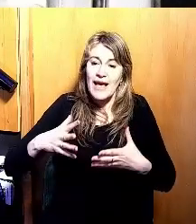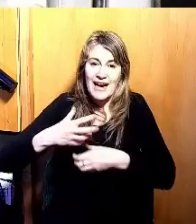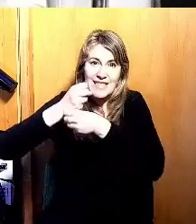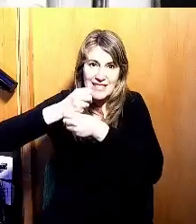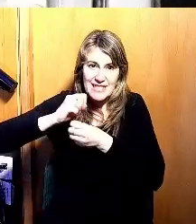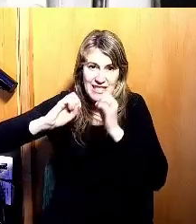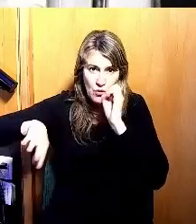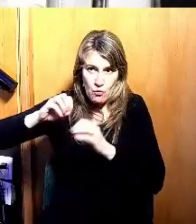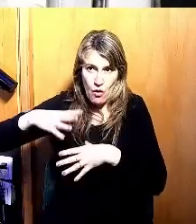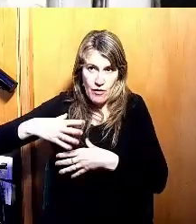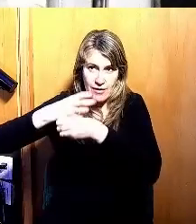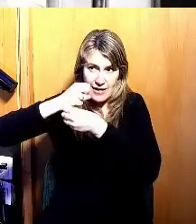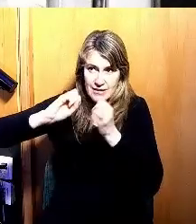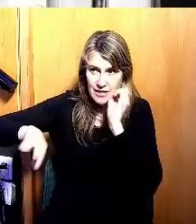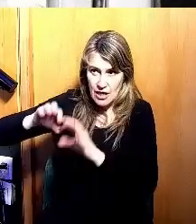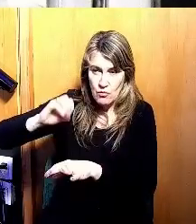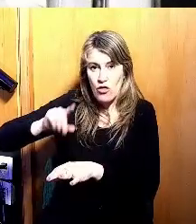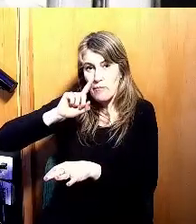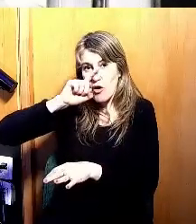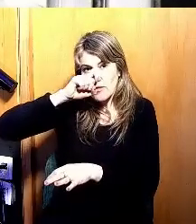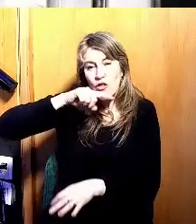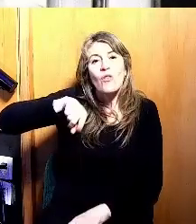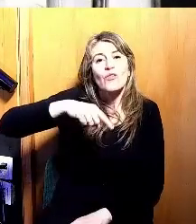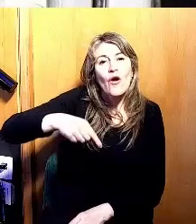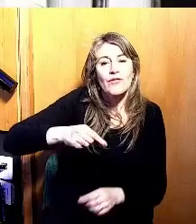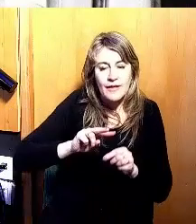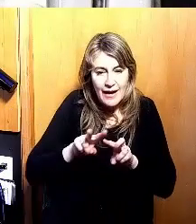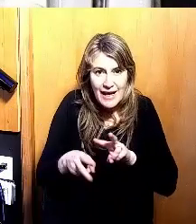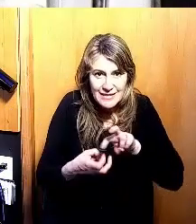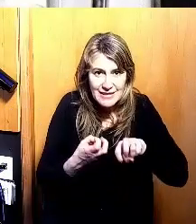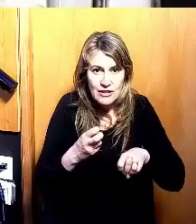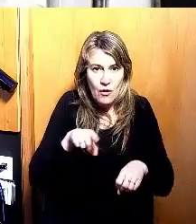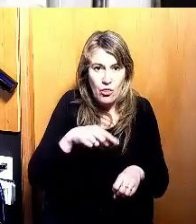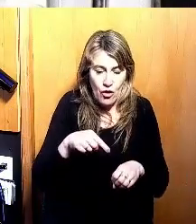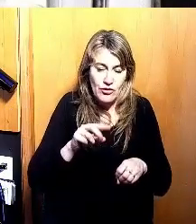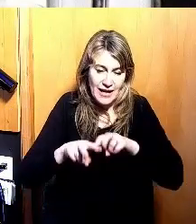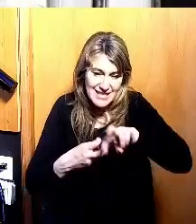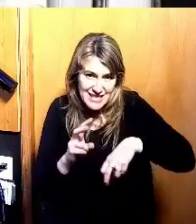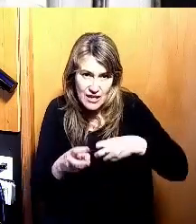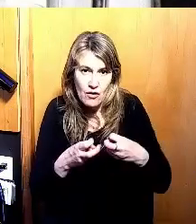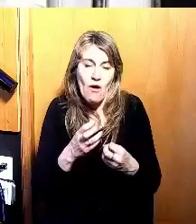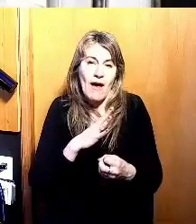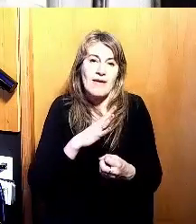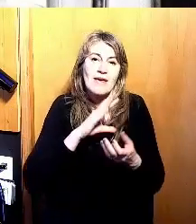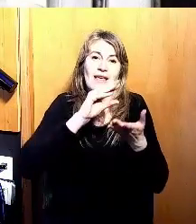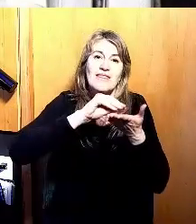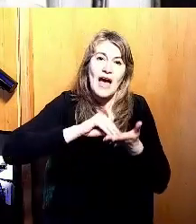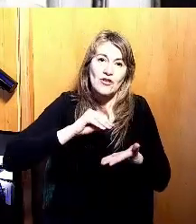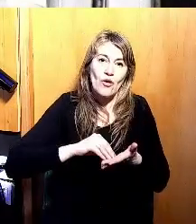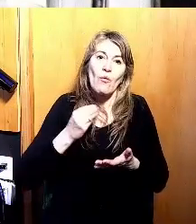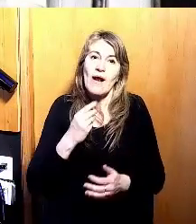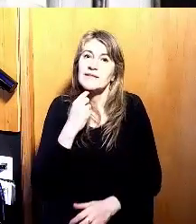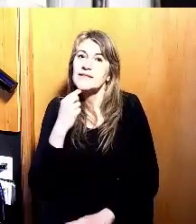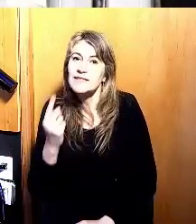de infraestructura que salían de Donde Reciclo, que en definitiva Donde Reciclo es una sistematización de datos de Tu Envase Sirve,